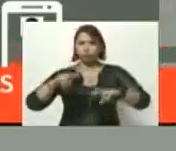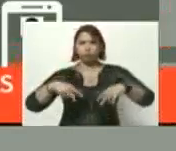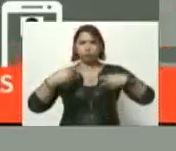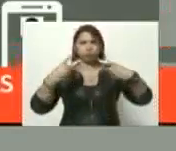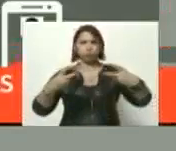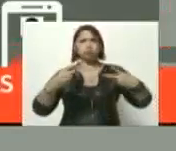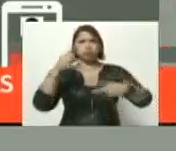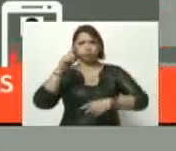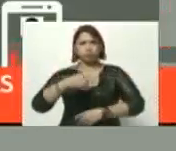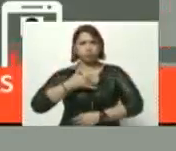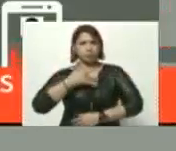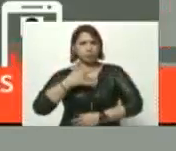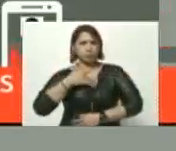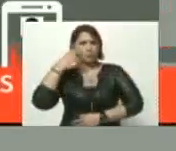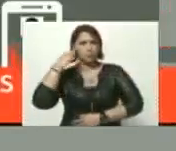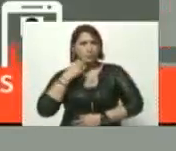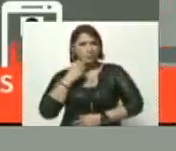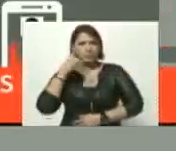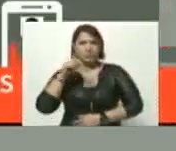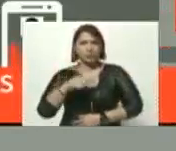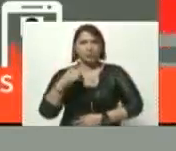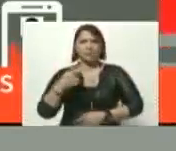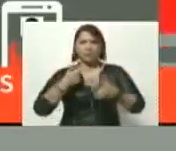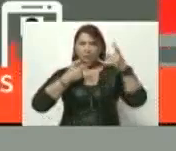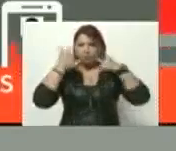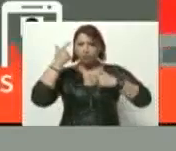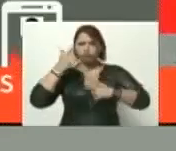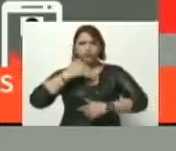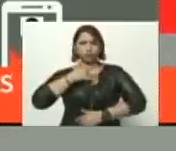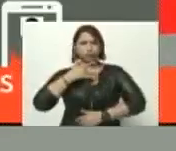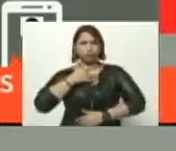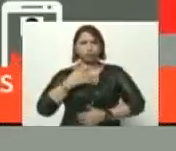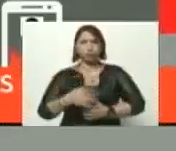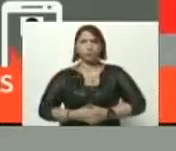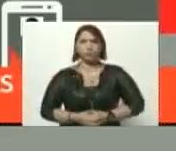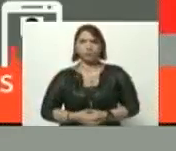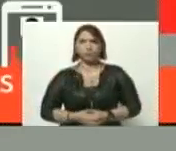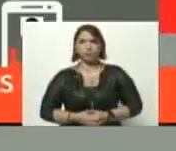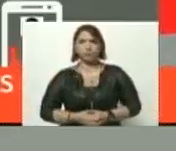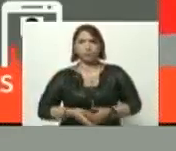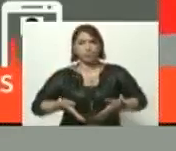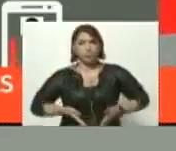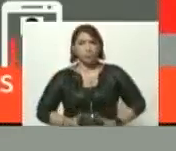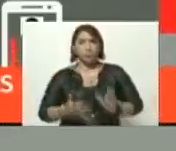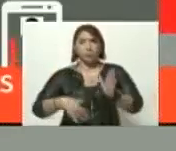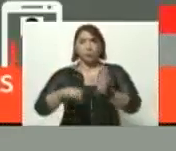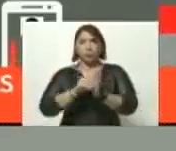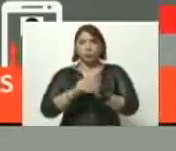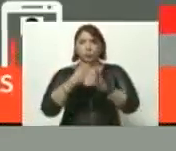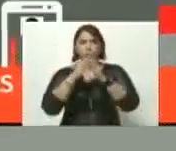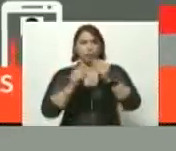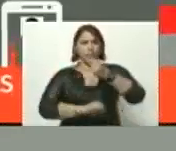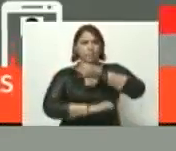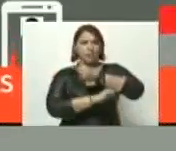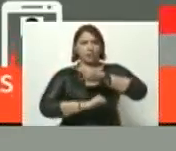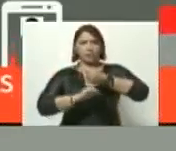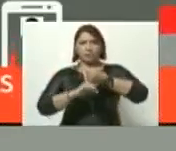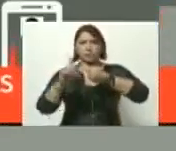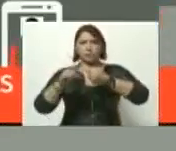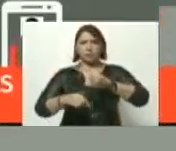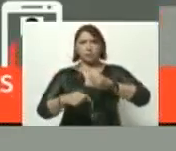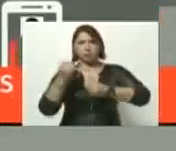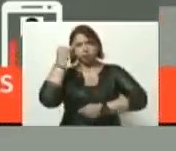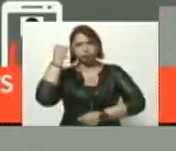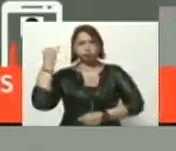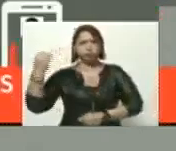del bolivarianismo, del chavismo, un renacimiento de todas las bases que han inspirado